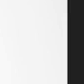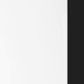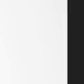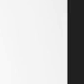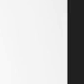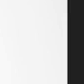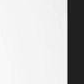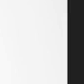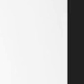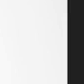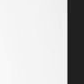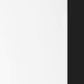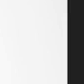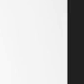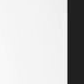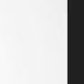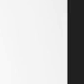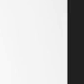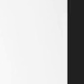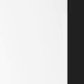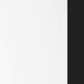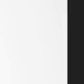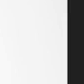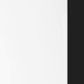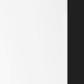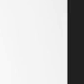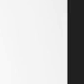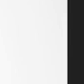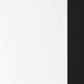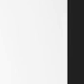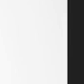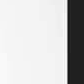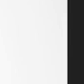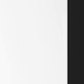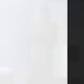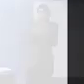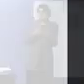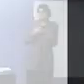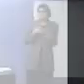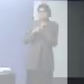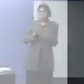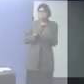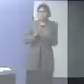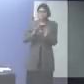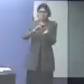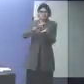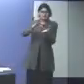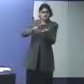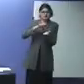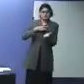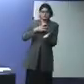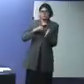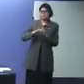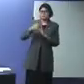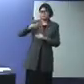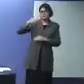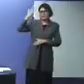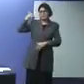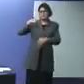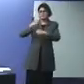influencia en la manera en que yo veo y entiendo socialmente la discapacidad. Y la primera pregunta que yo me hice por ahí de los 15 años